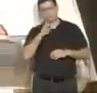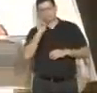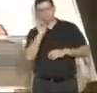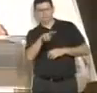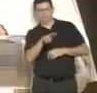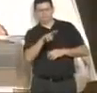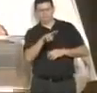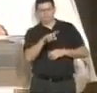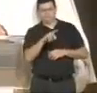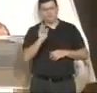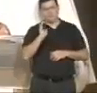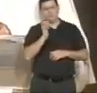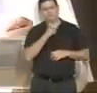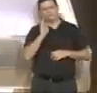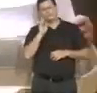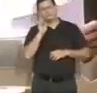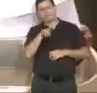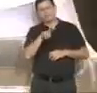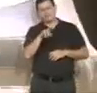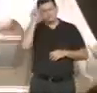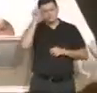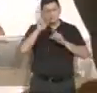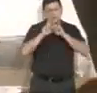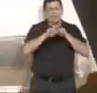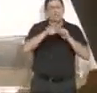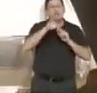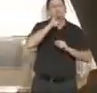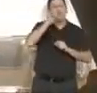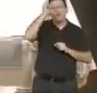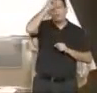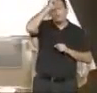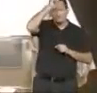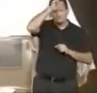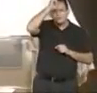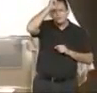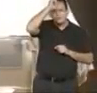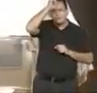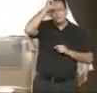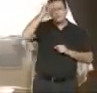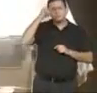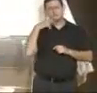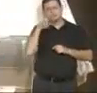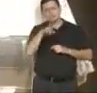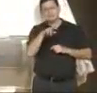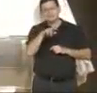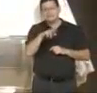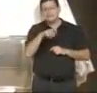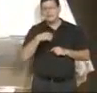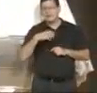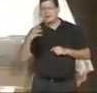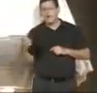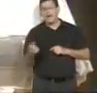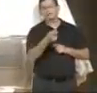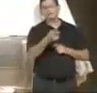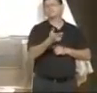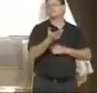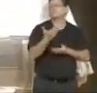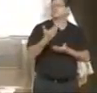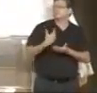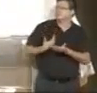No sirve una mirada ideológica que termina usando a los pobres al servicio